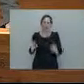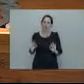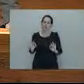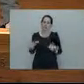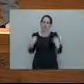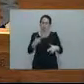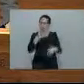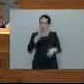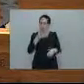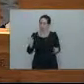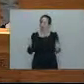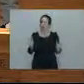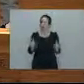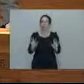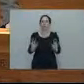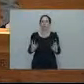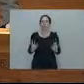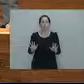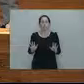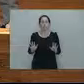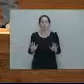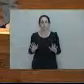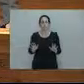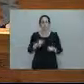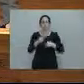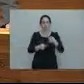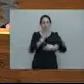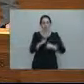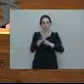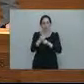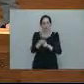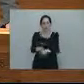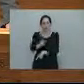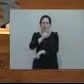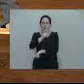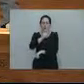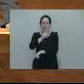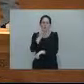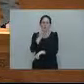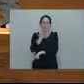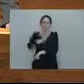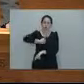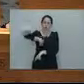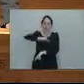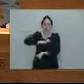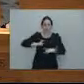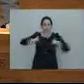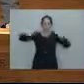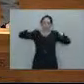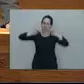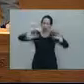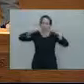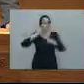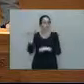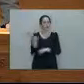no será fácil, pero también de que las dificultades por las que atraviesan las familias nos obligan a intentarlo. Sabemos que precisamente